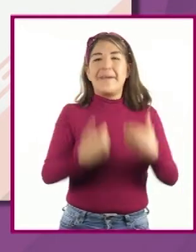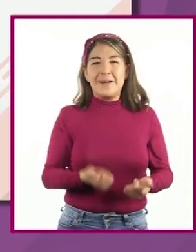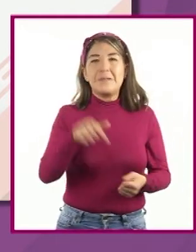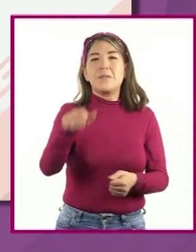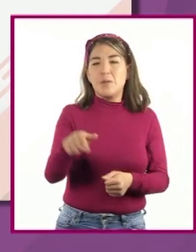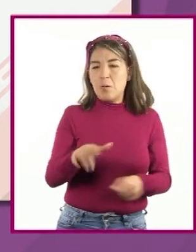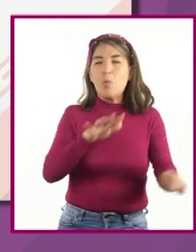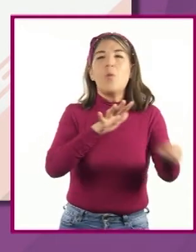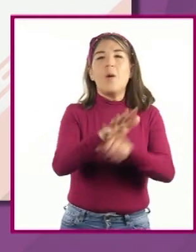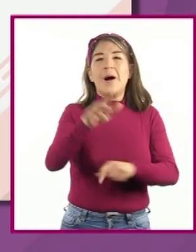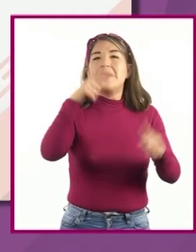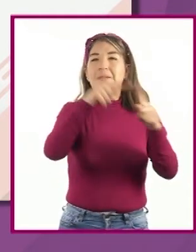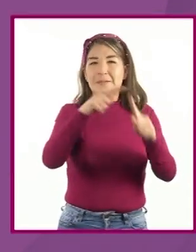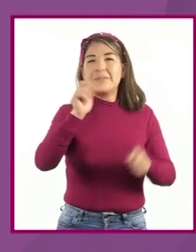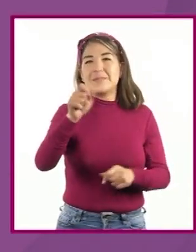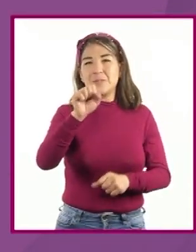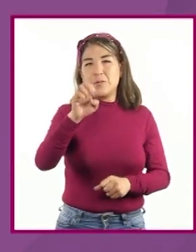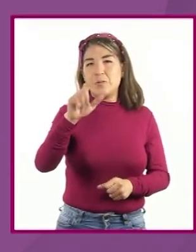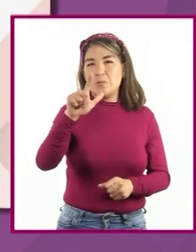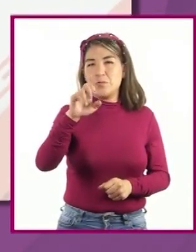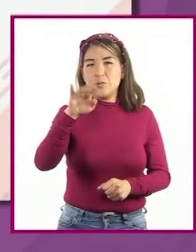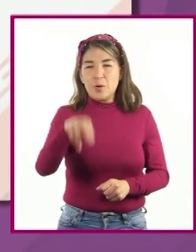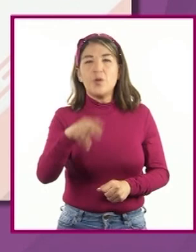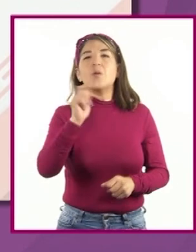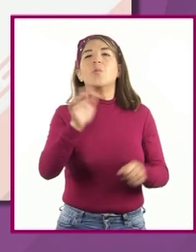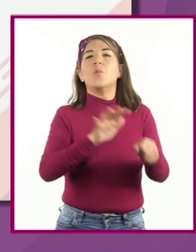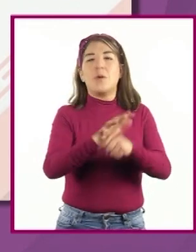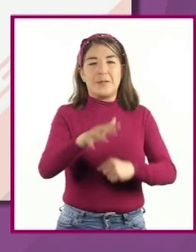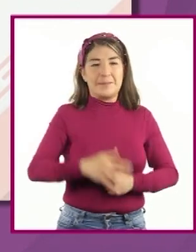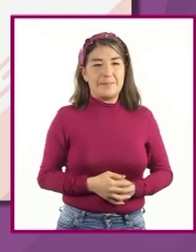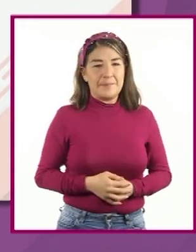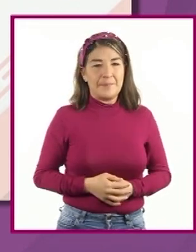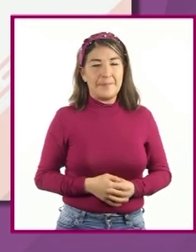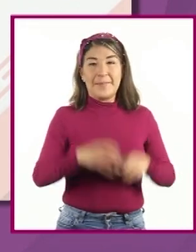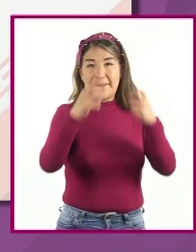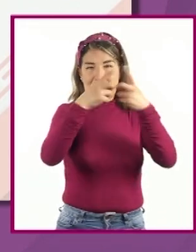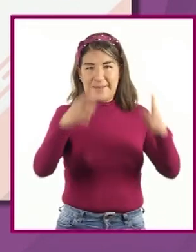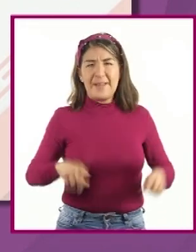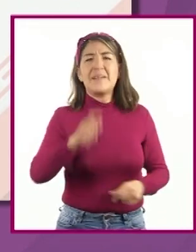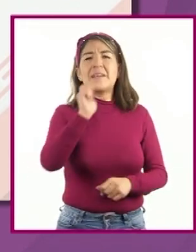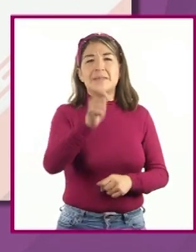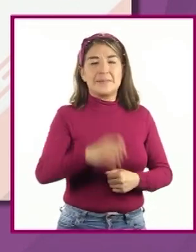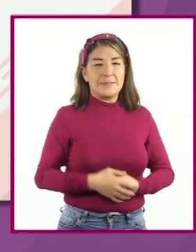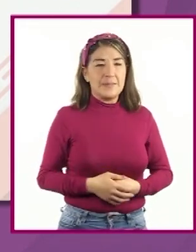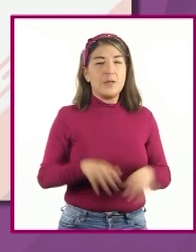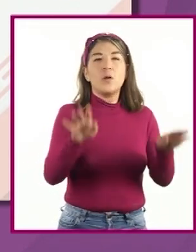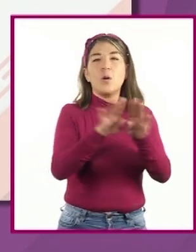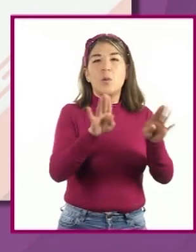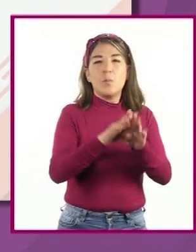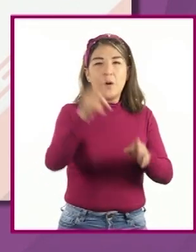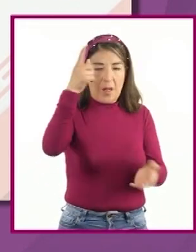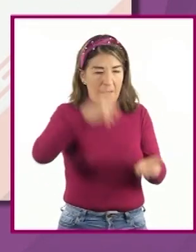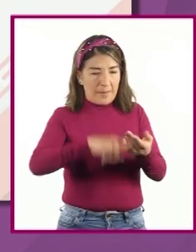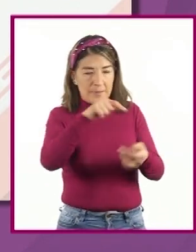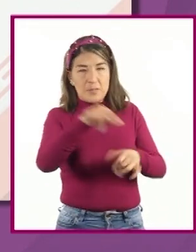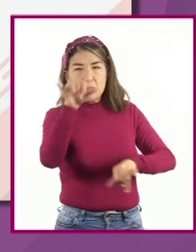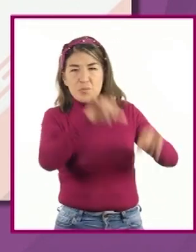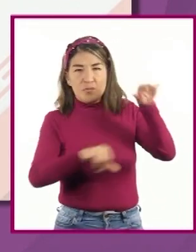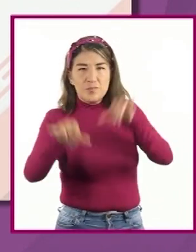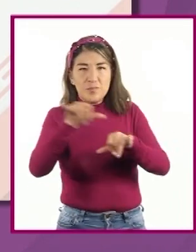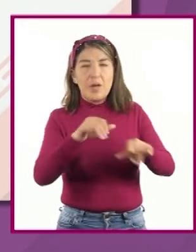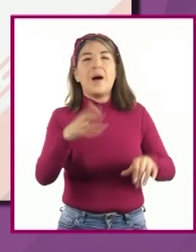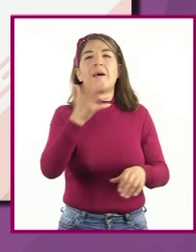tipo de solución se trata. En el desarrollo, explicamos que las sustancias mencionadas fueron